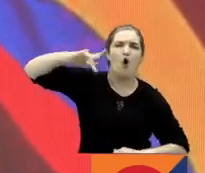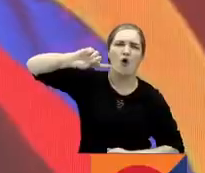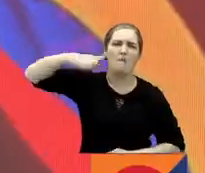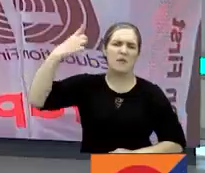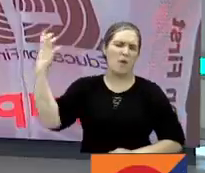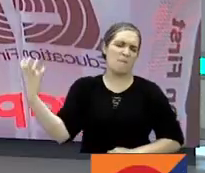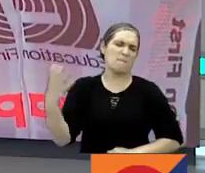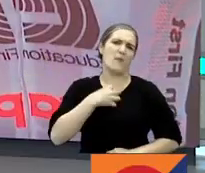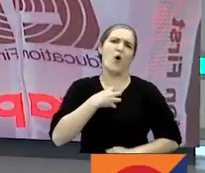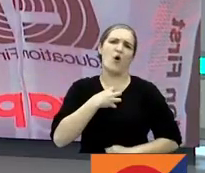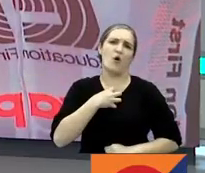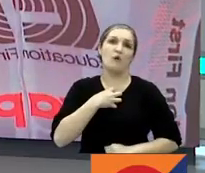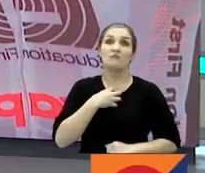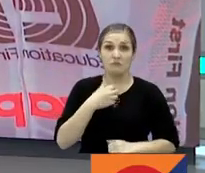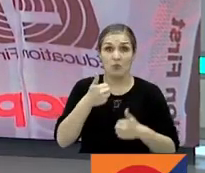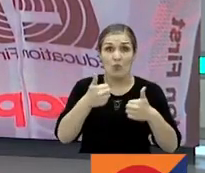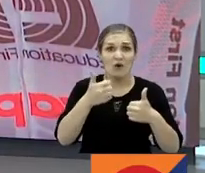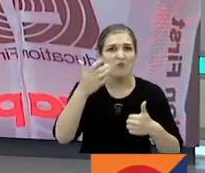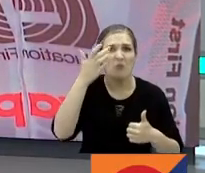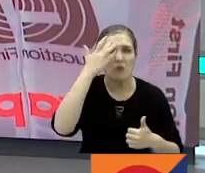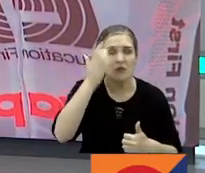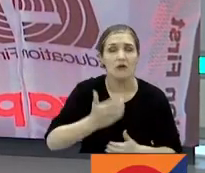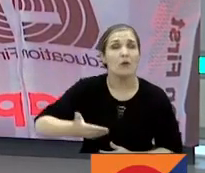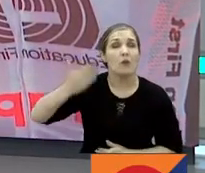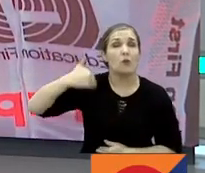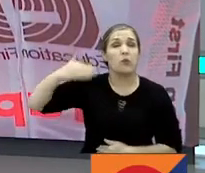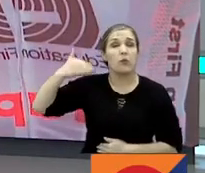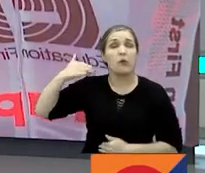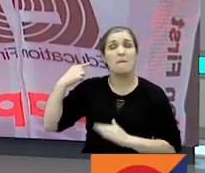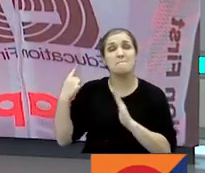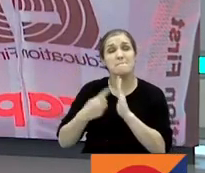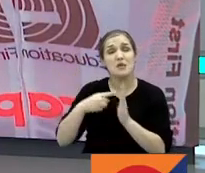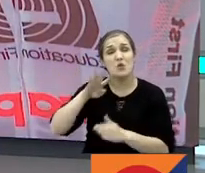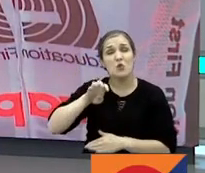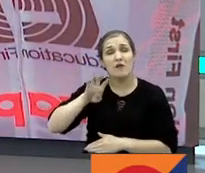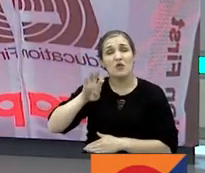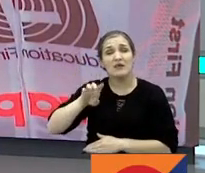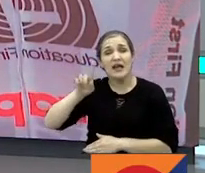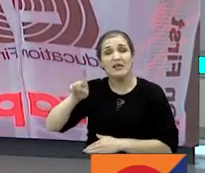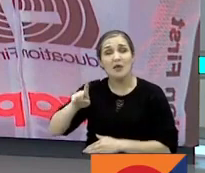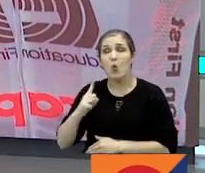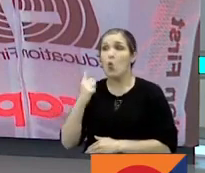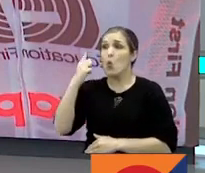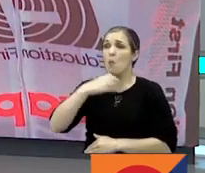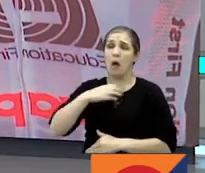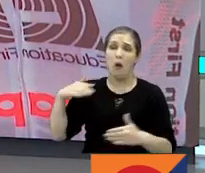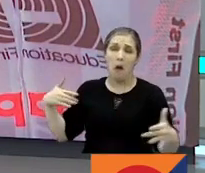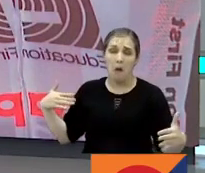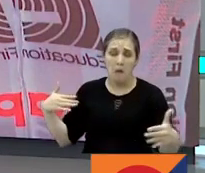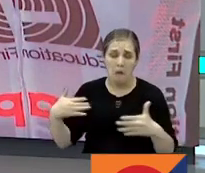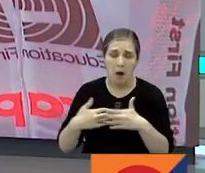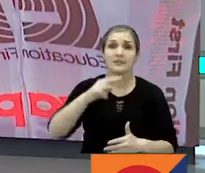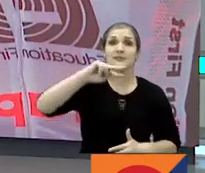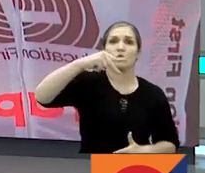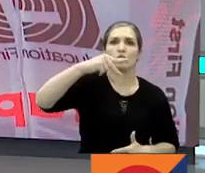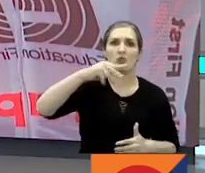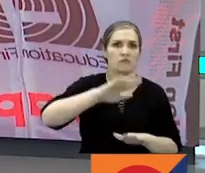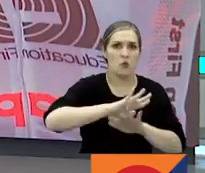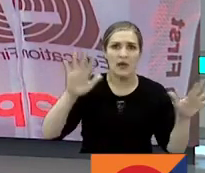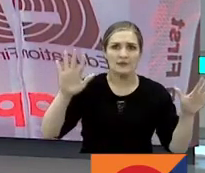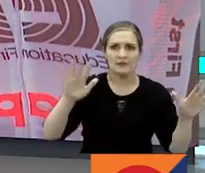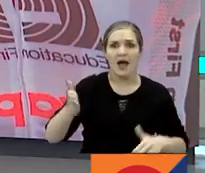¿Por qué? Porque Ecuador no lograba esto desde 1996, cuando Jefferson Pérez logró justamente en atletismo esa medalla. Por eso